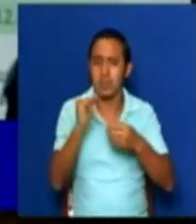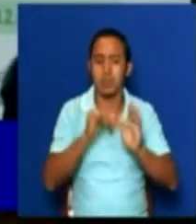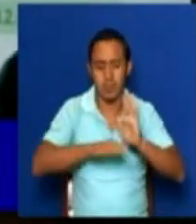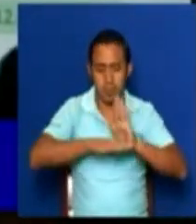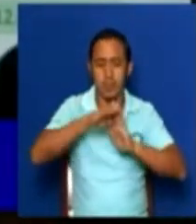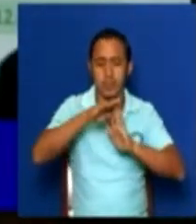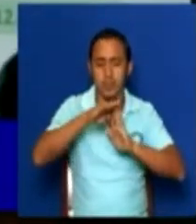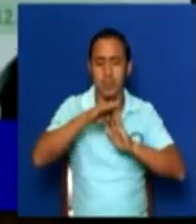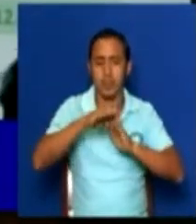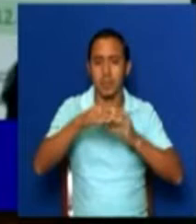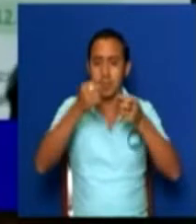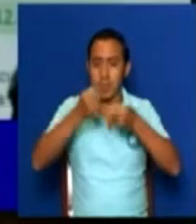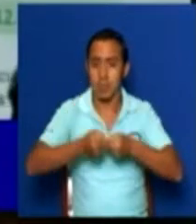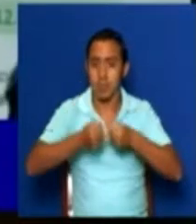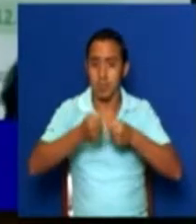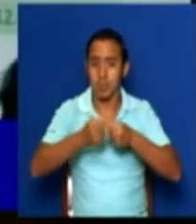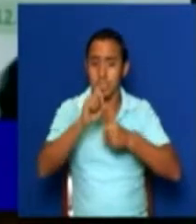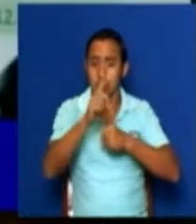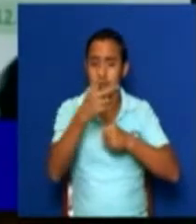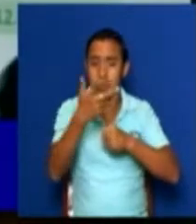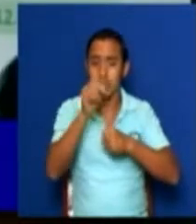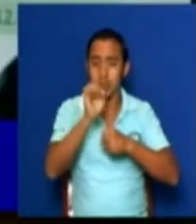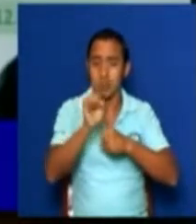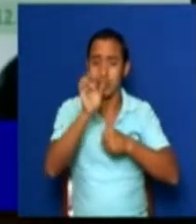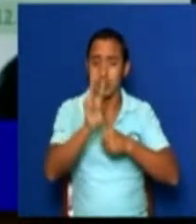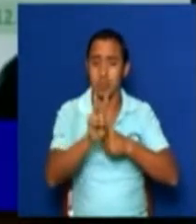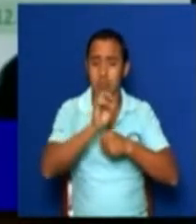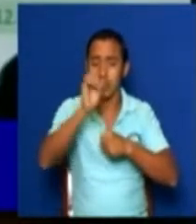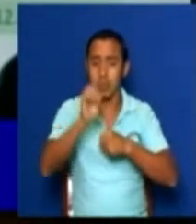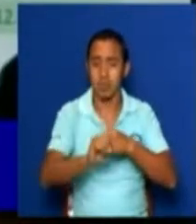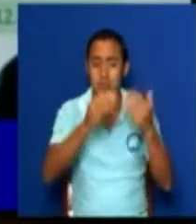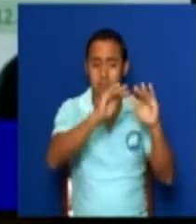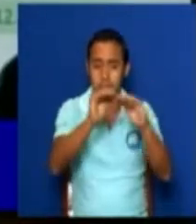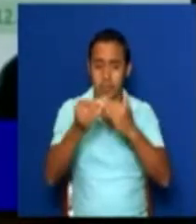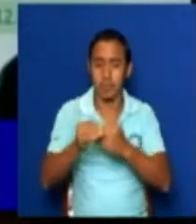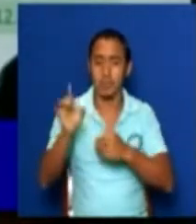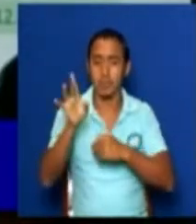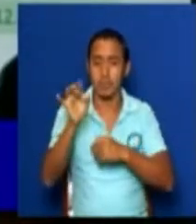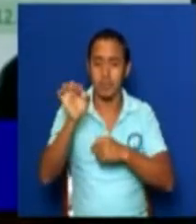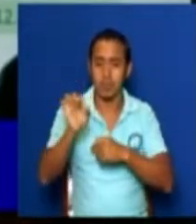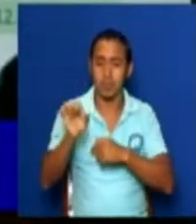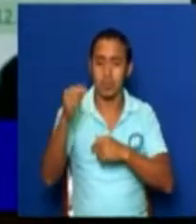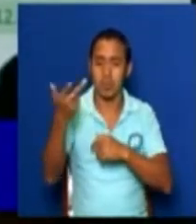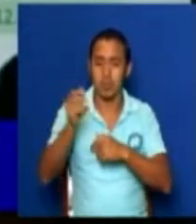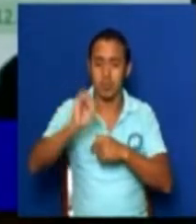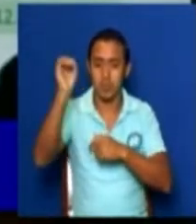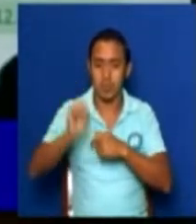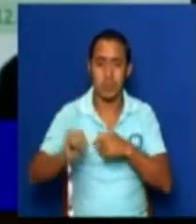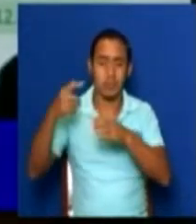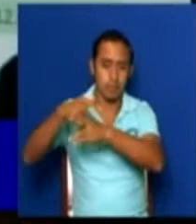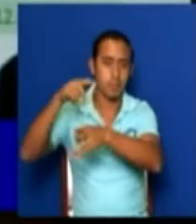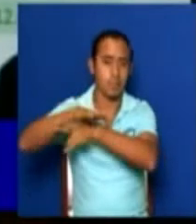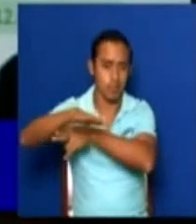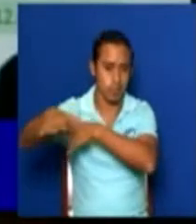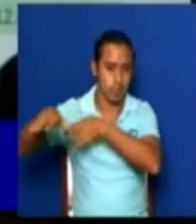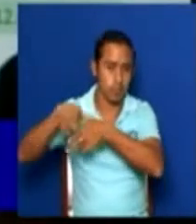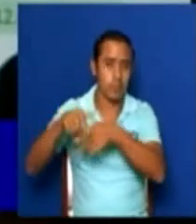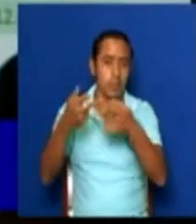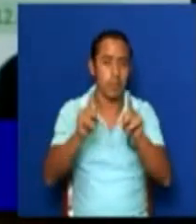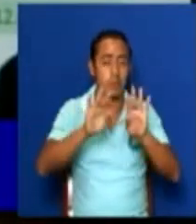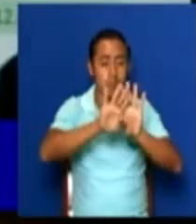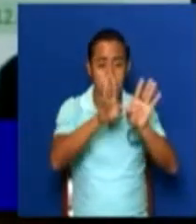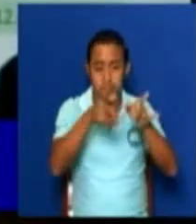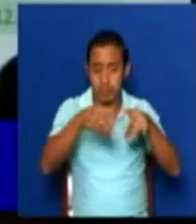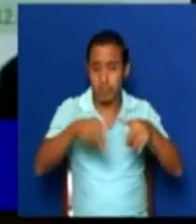en el caso de los hombres, un 18.2% en lo urbano y un 15.8% en el área rural, pero en el caso